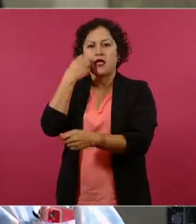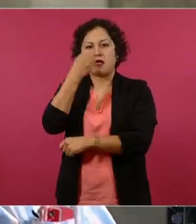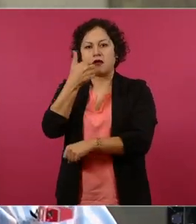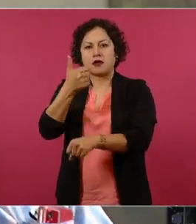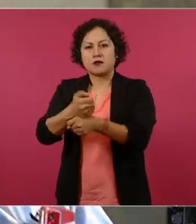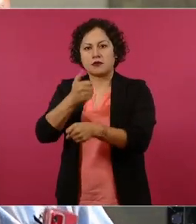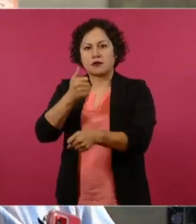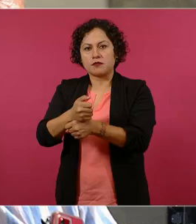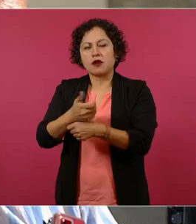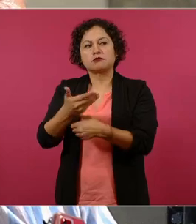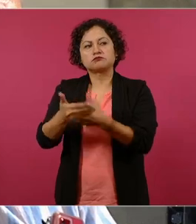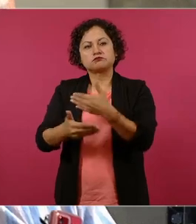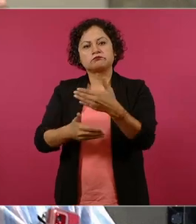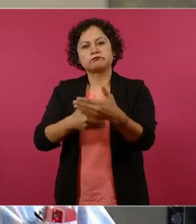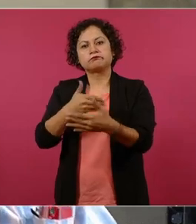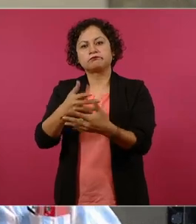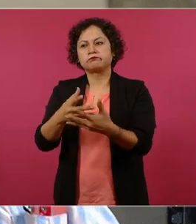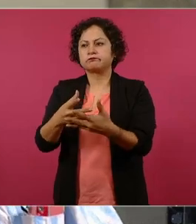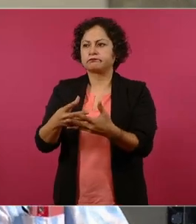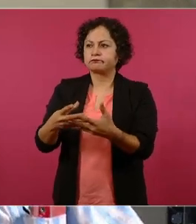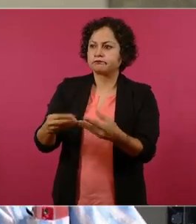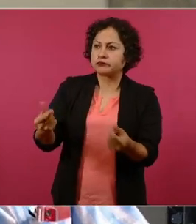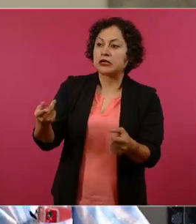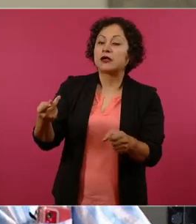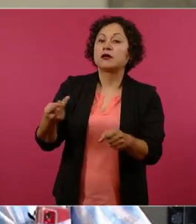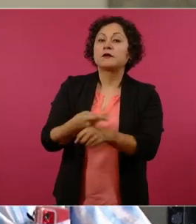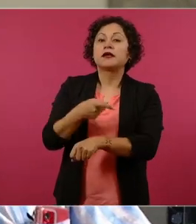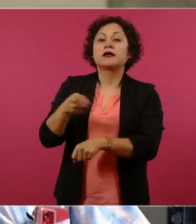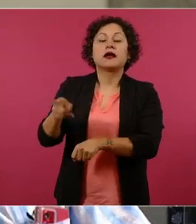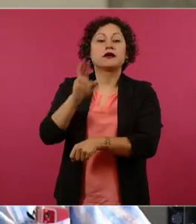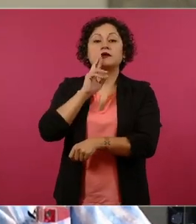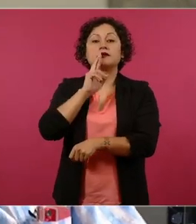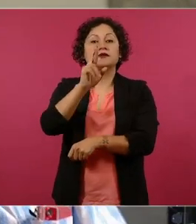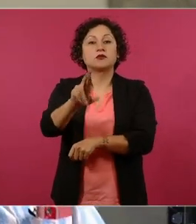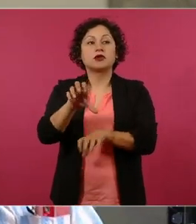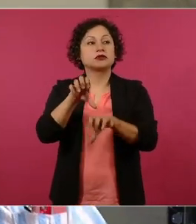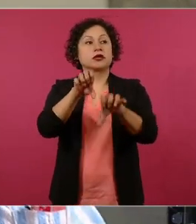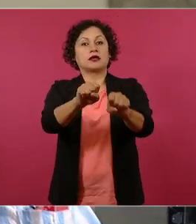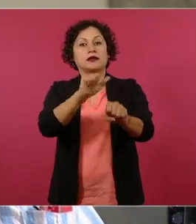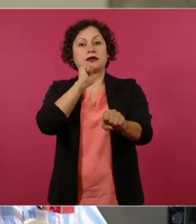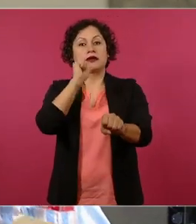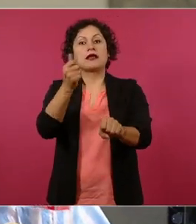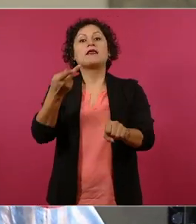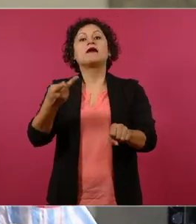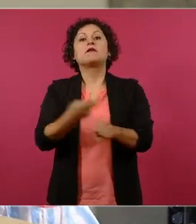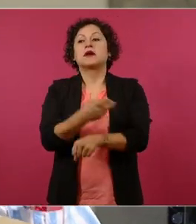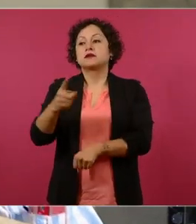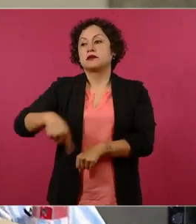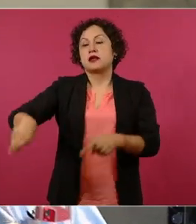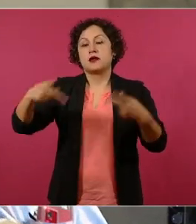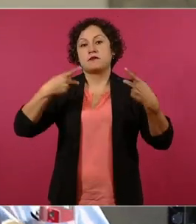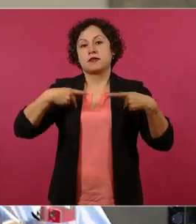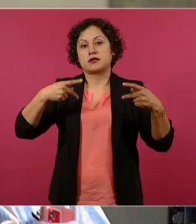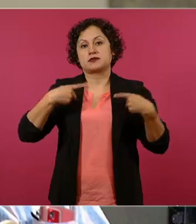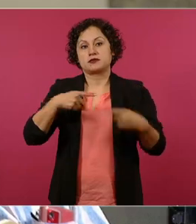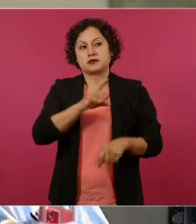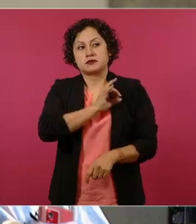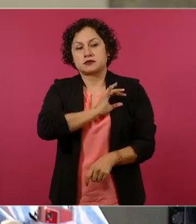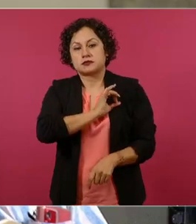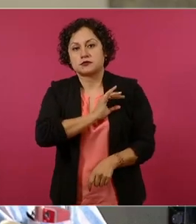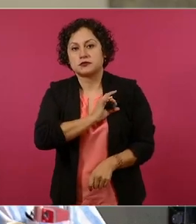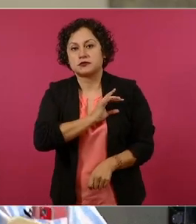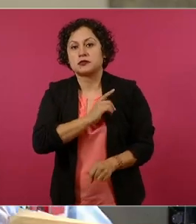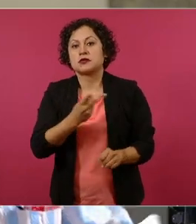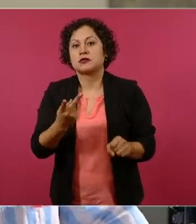en este tema cuando no se procedió para detenerlo lo que se temía por parte del pueblo pasó que esta persona que estaba claramente